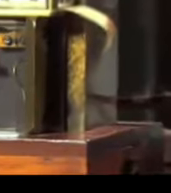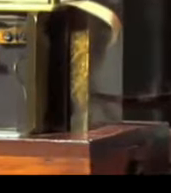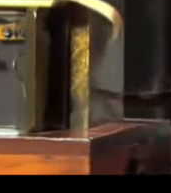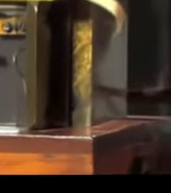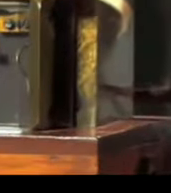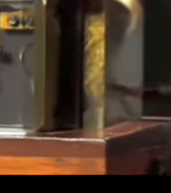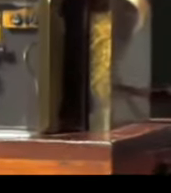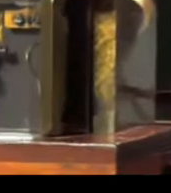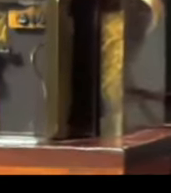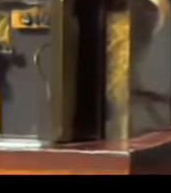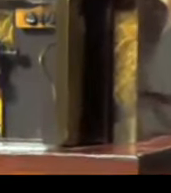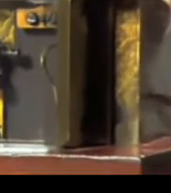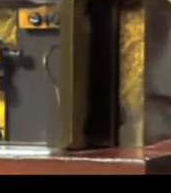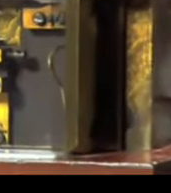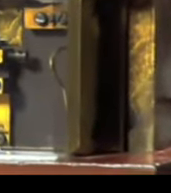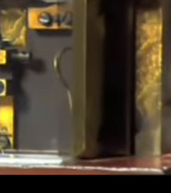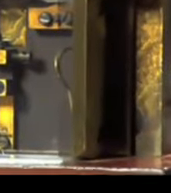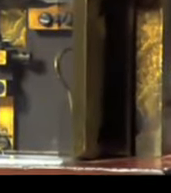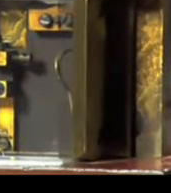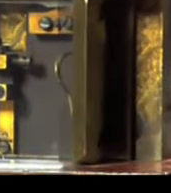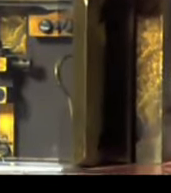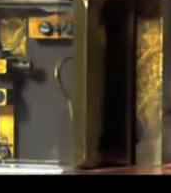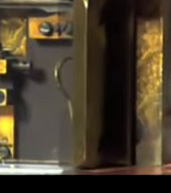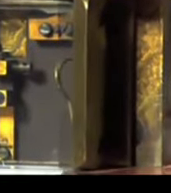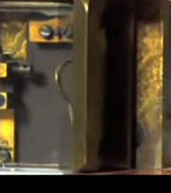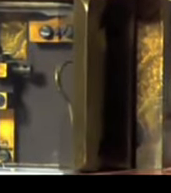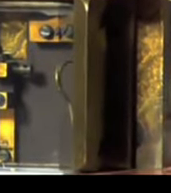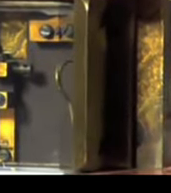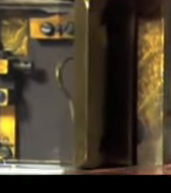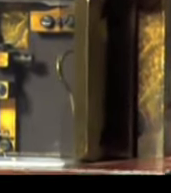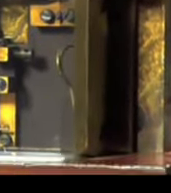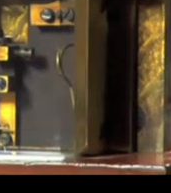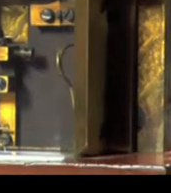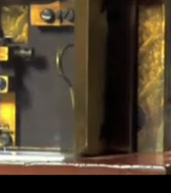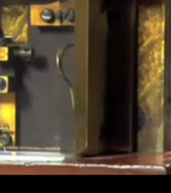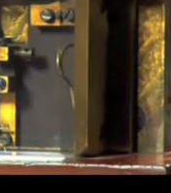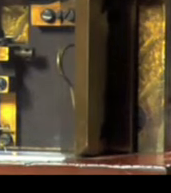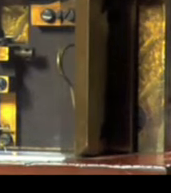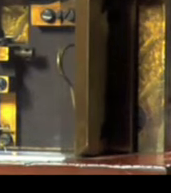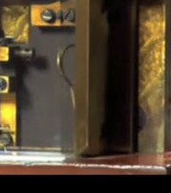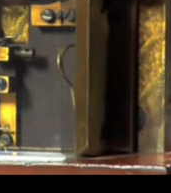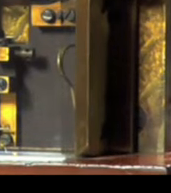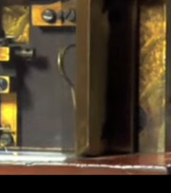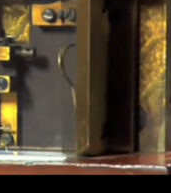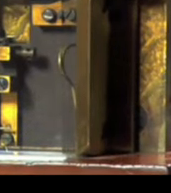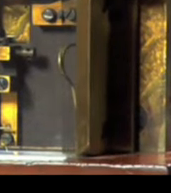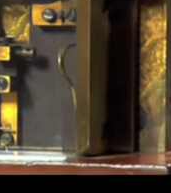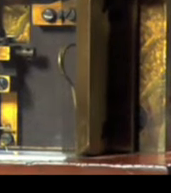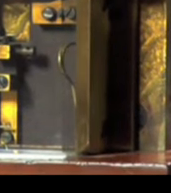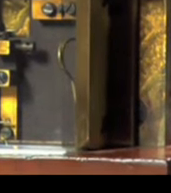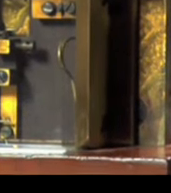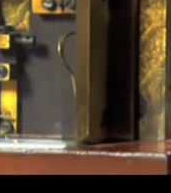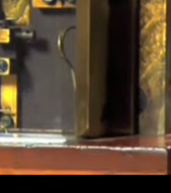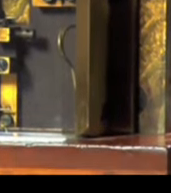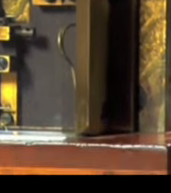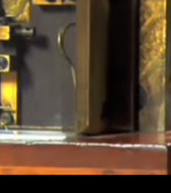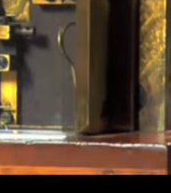este sería un transmisor automático, también de Morse, que lo que hace es que perfora la cinta para